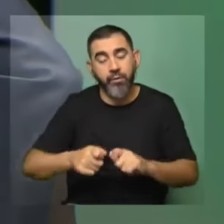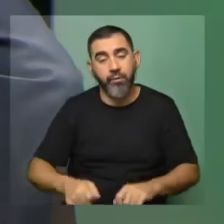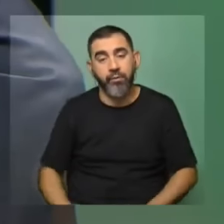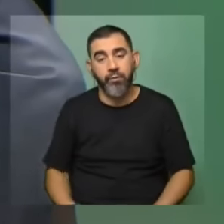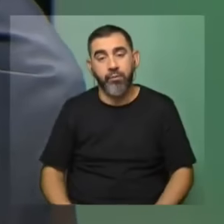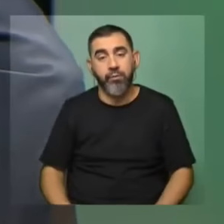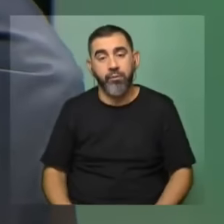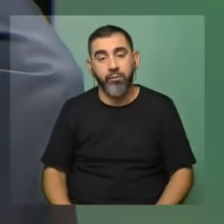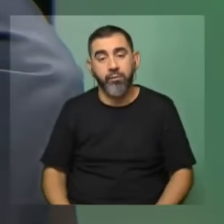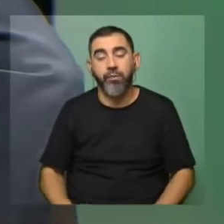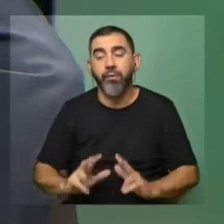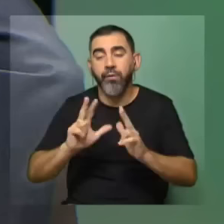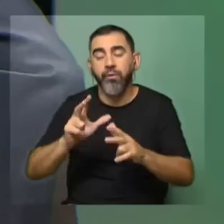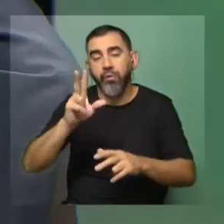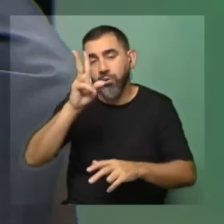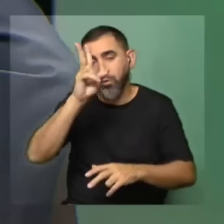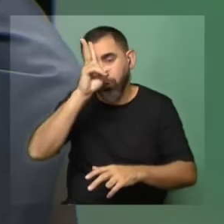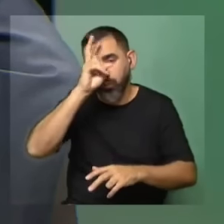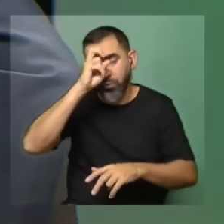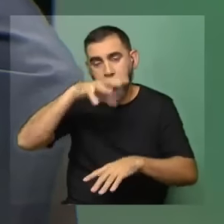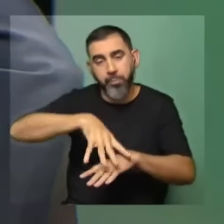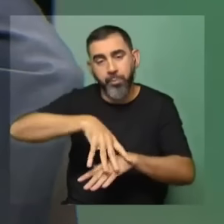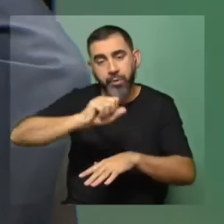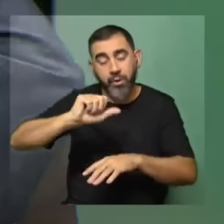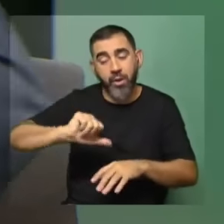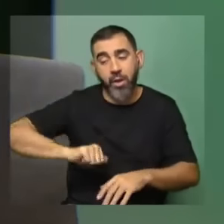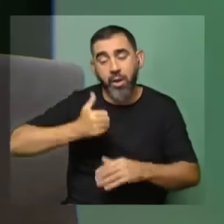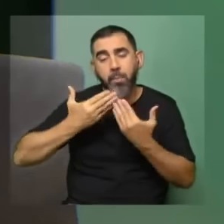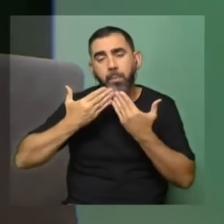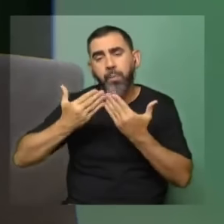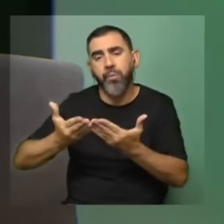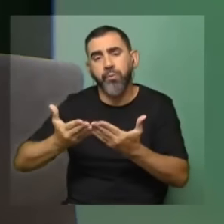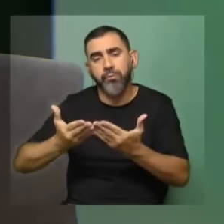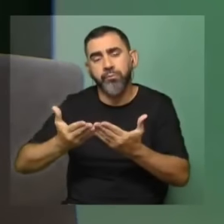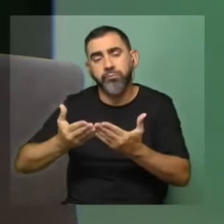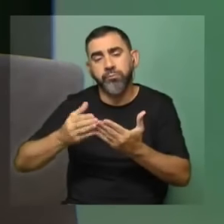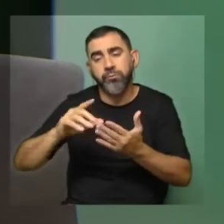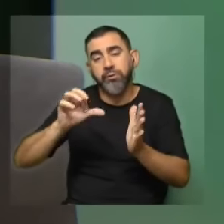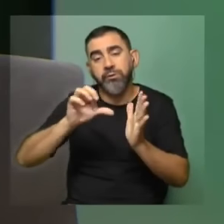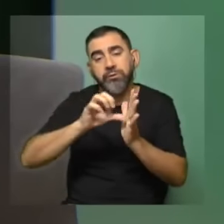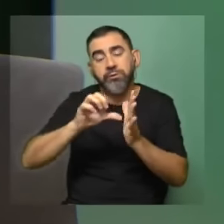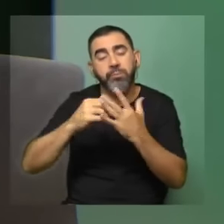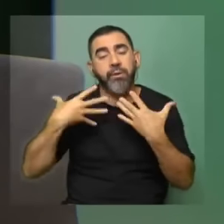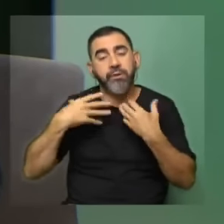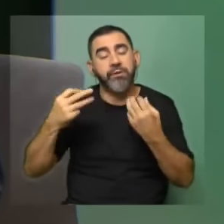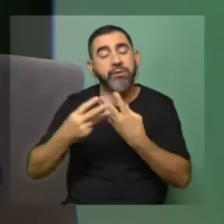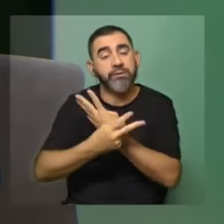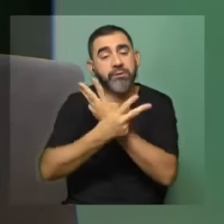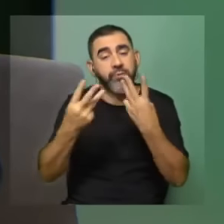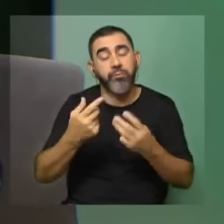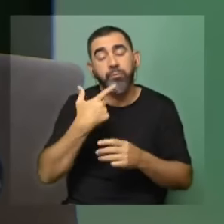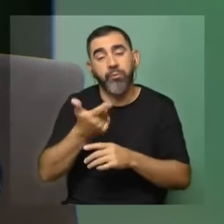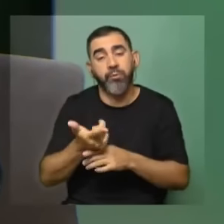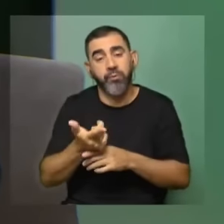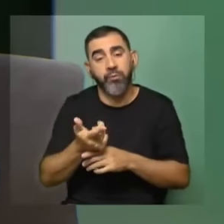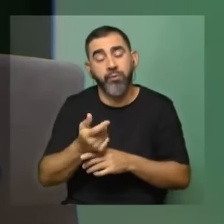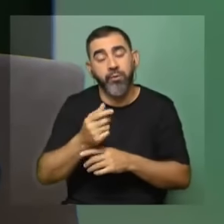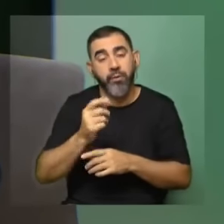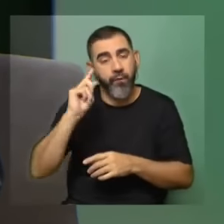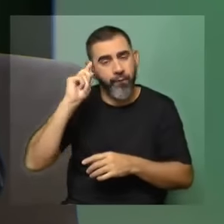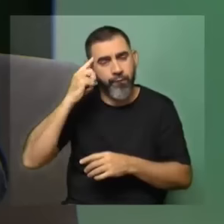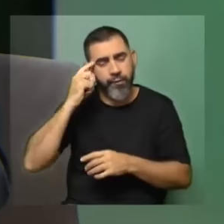usted mencionaba el hospital Pereira rosel y aprovecho para preguntarle por el resto del sistema sanitario recuerdo que por ejemplo el vilardebó